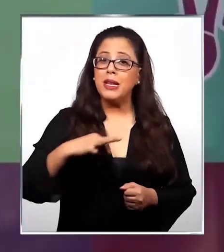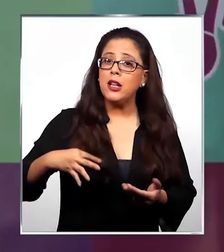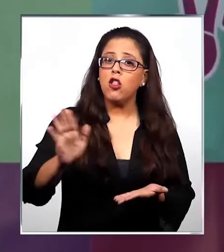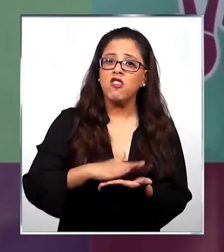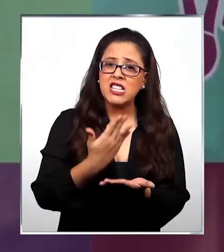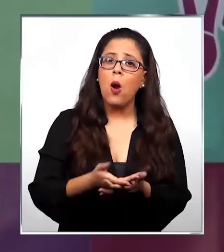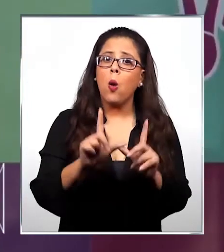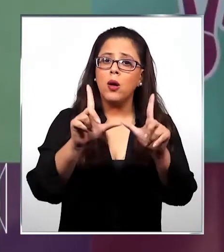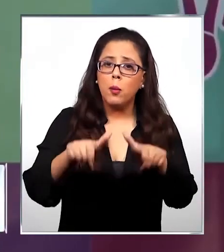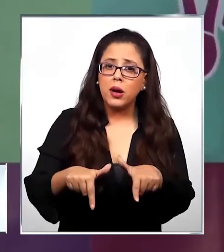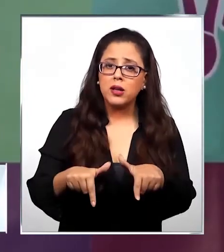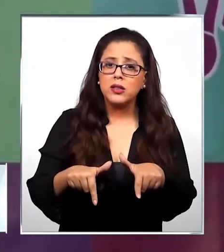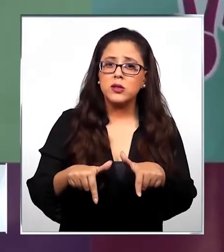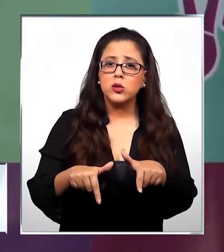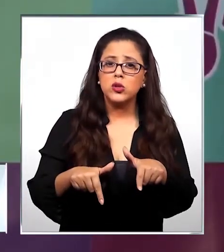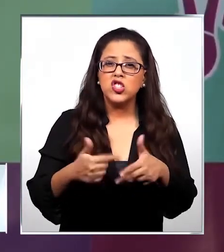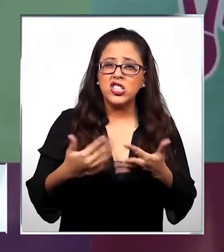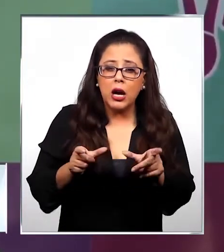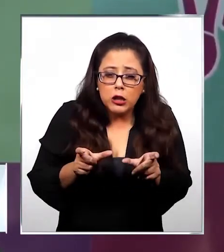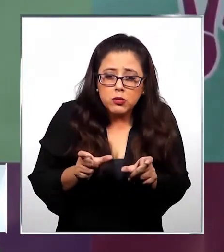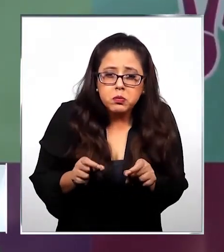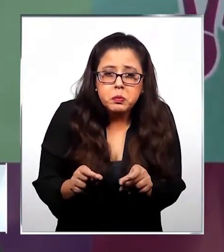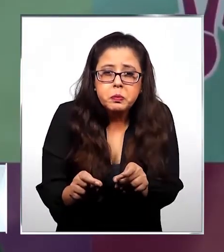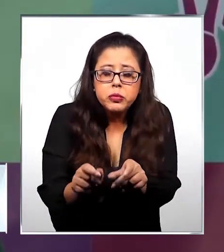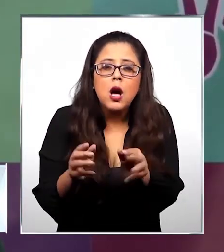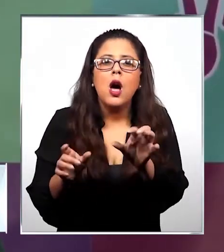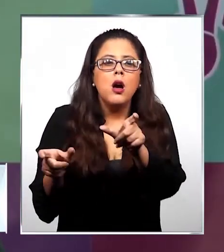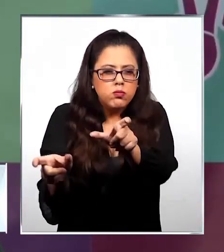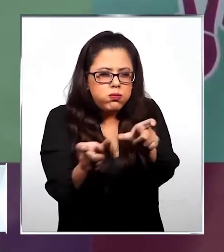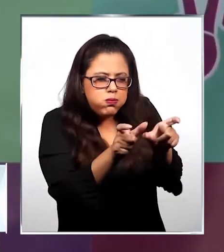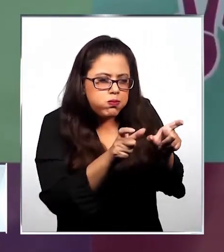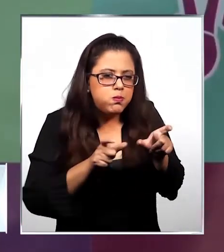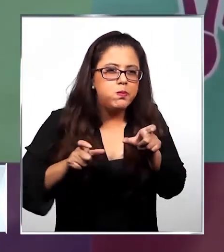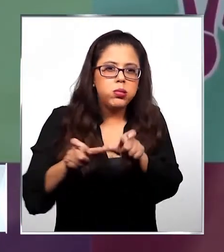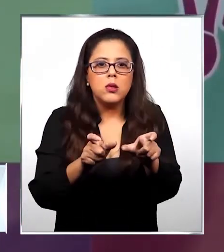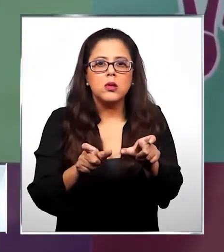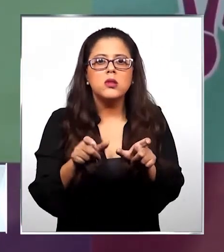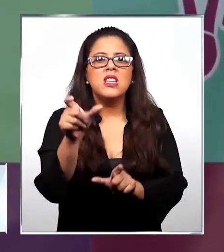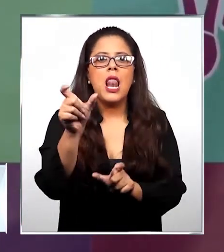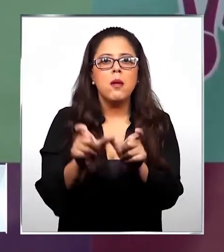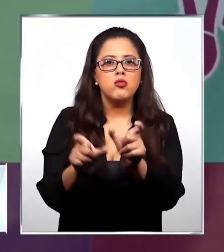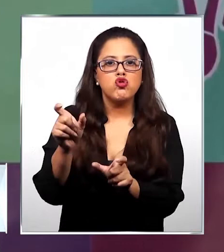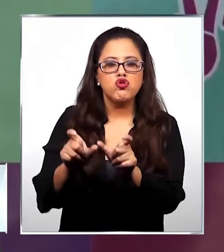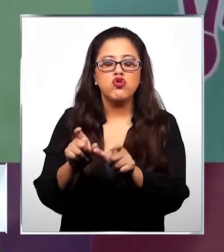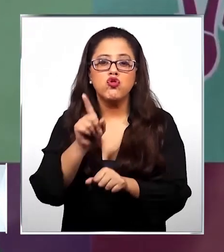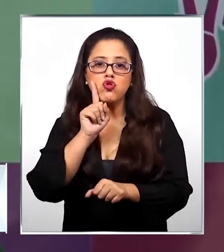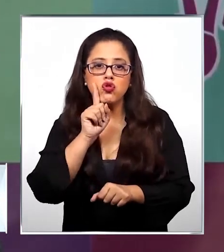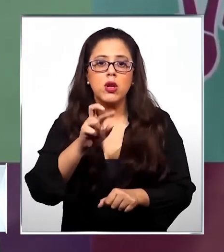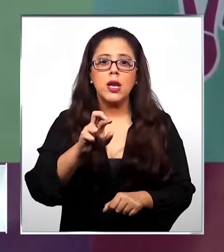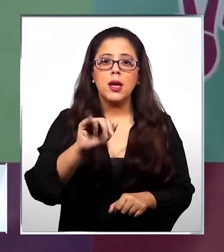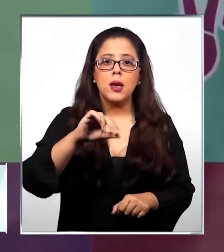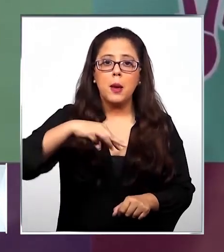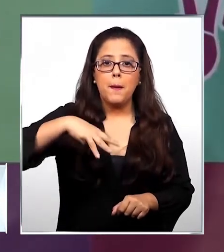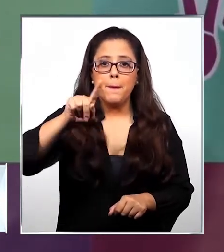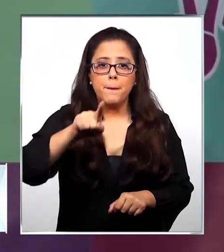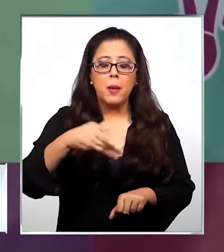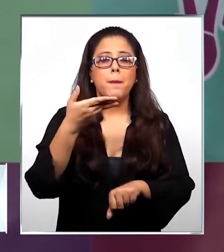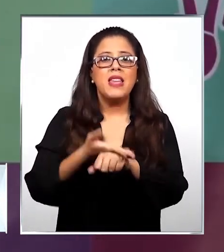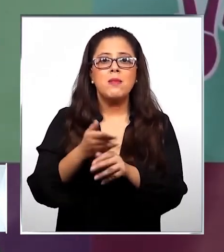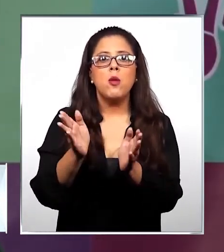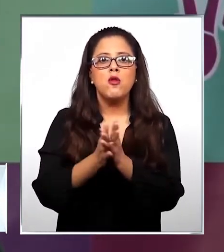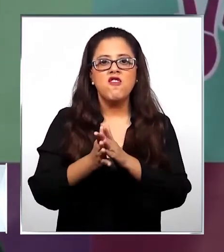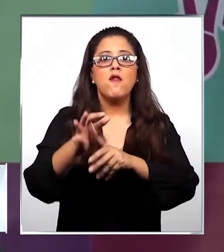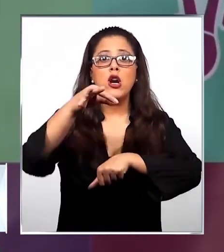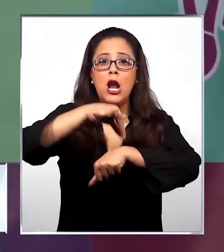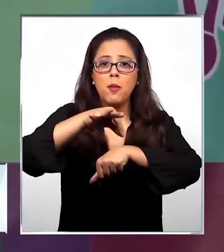Ministerio de Salud, a través del Departamento de Epidemiología, está haciendo una vigilancia activa de los casos de PIMS y hacemos un llamado a los